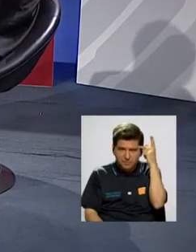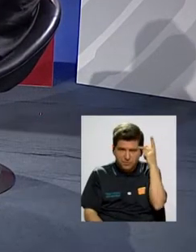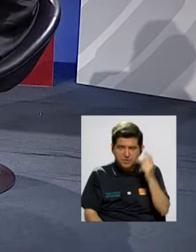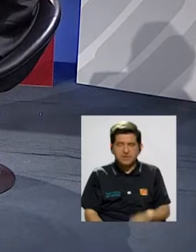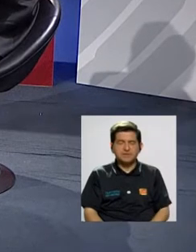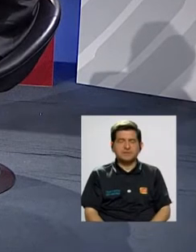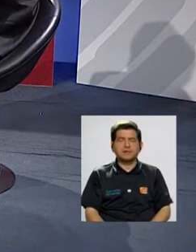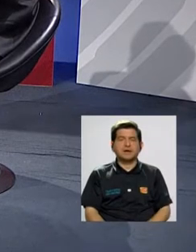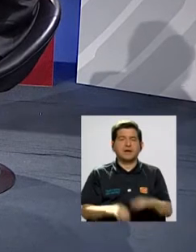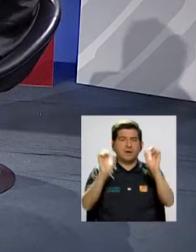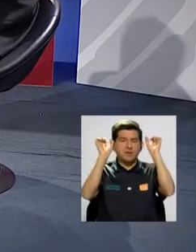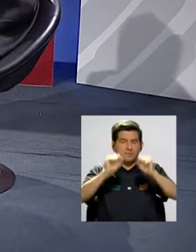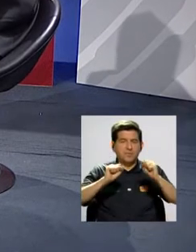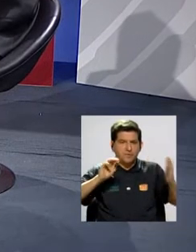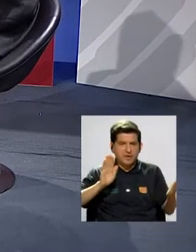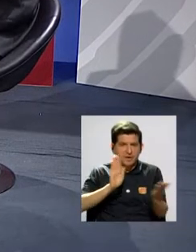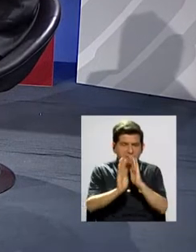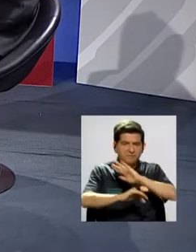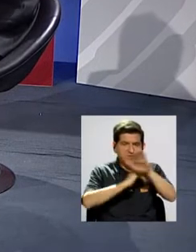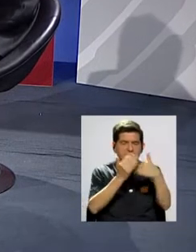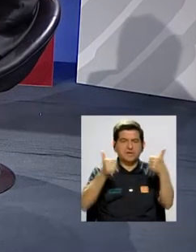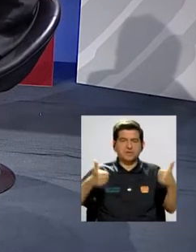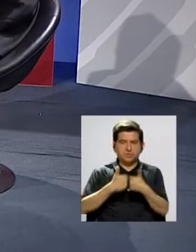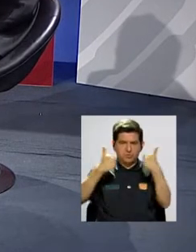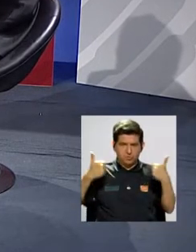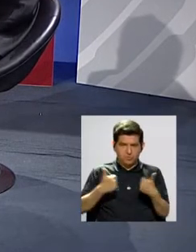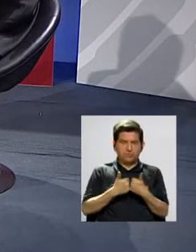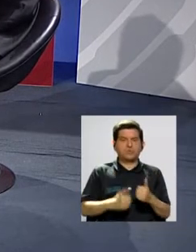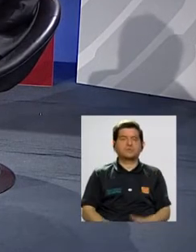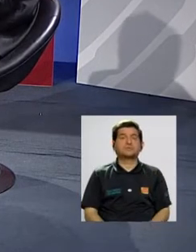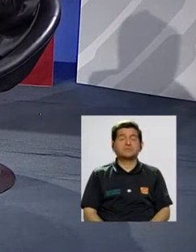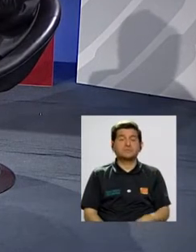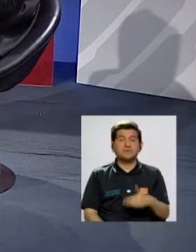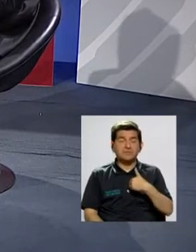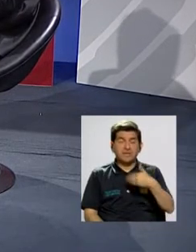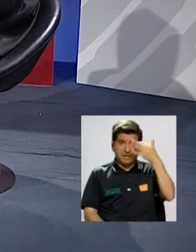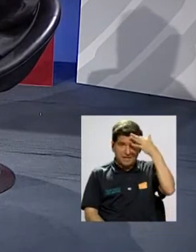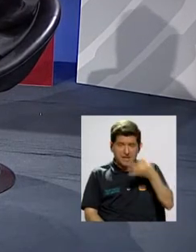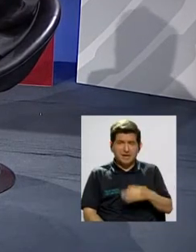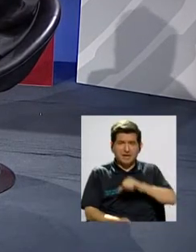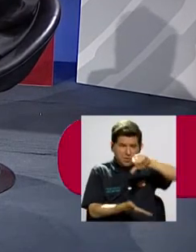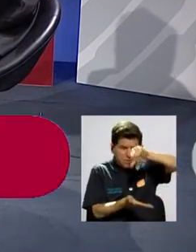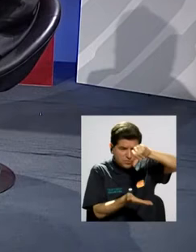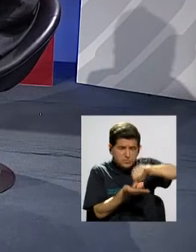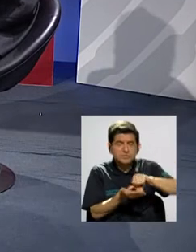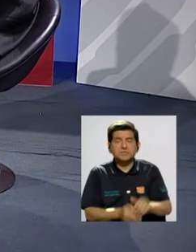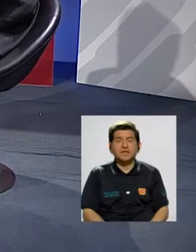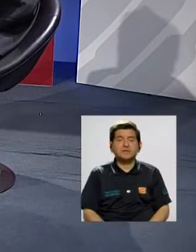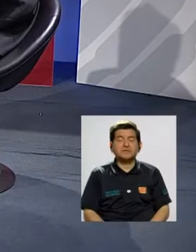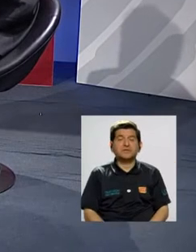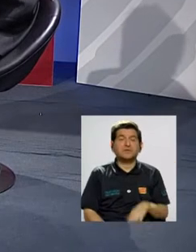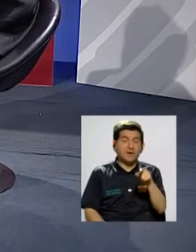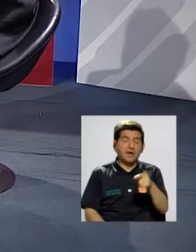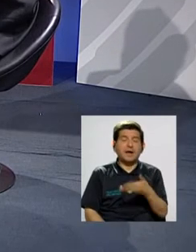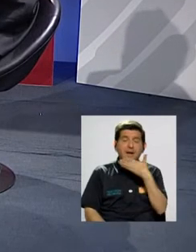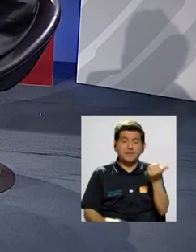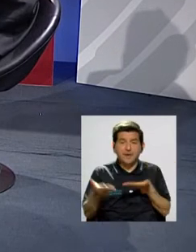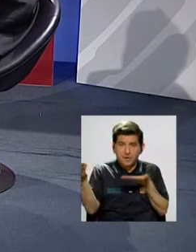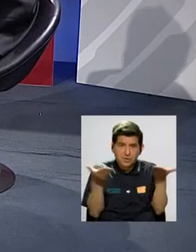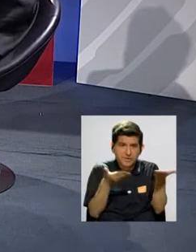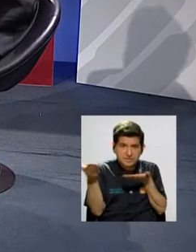para dar cuenta de todos estos grandes desafíos que nuclearmente tienen que ver, me parece a mí, con ojalá los servicios de mejor calidad